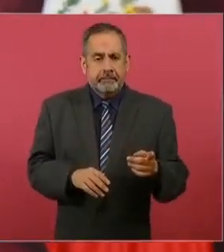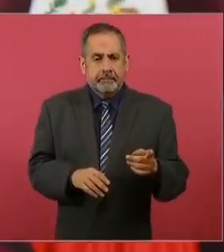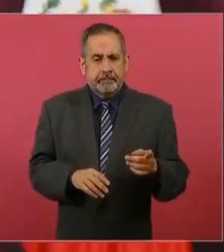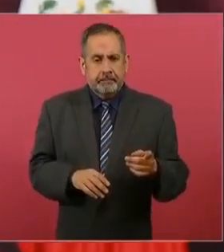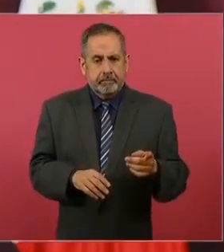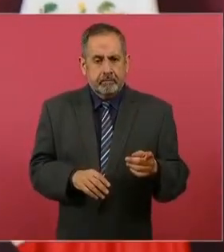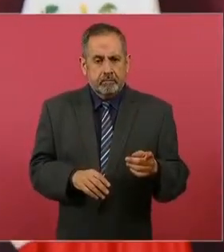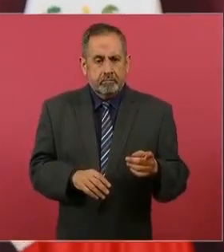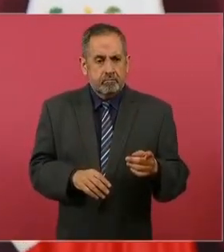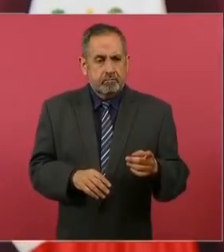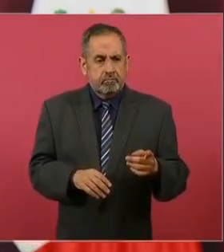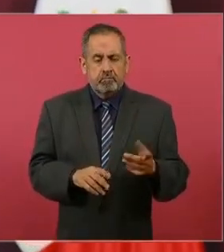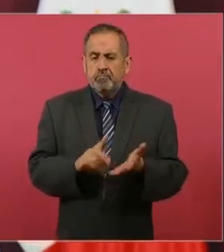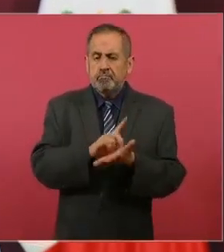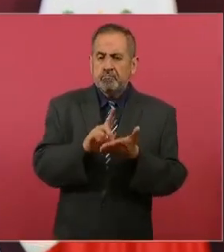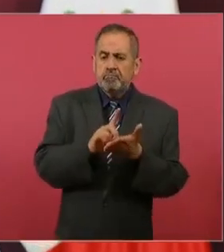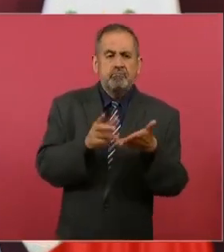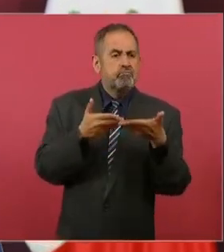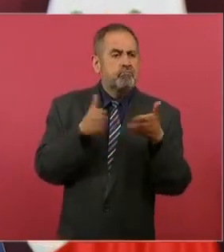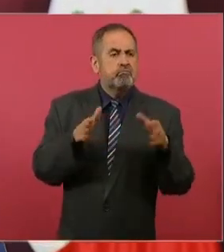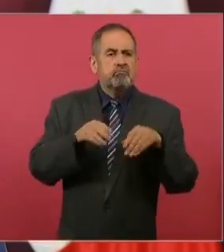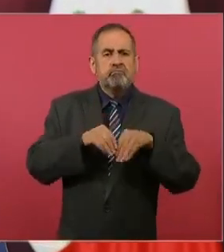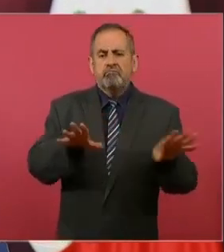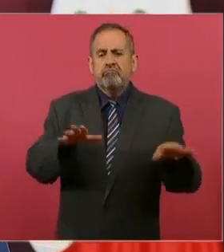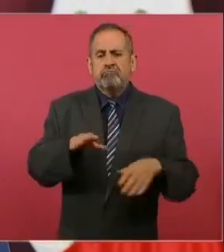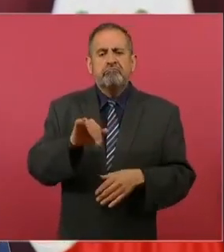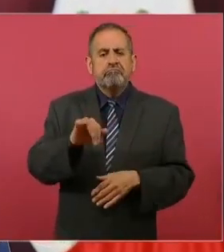para el consumo de las drogas